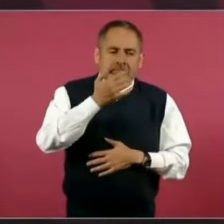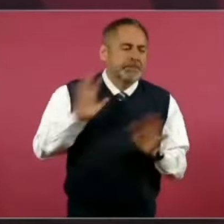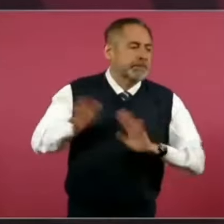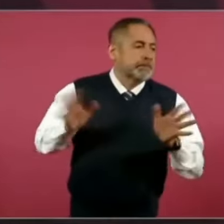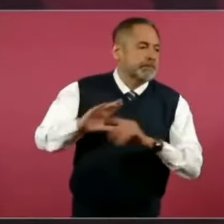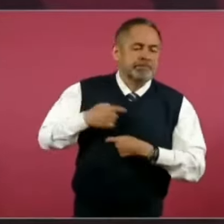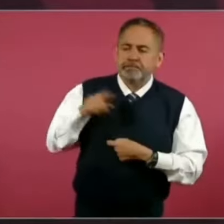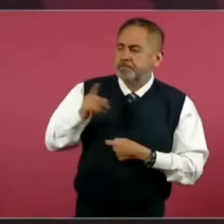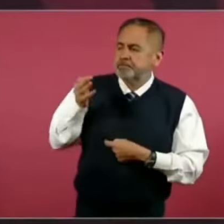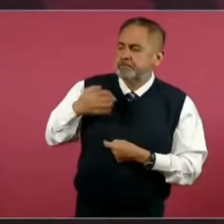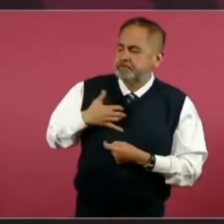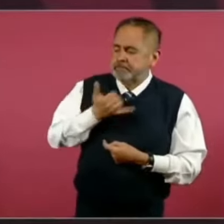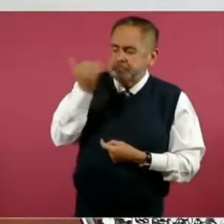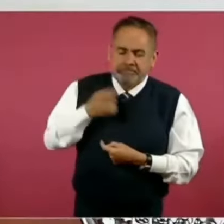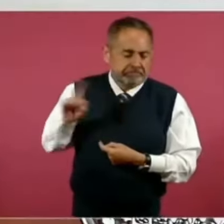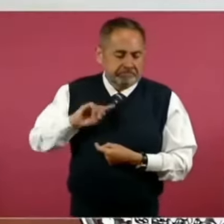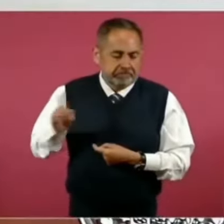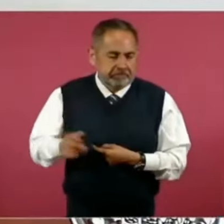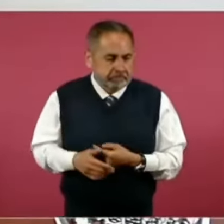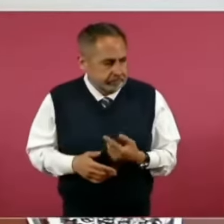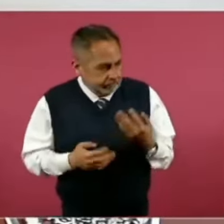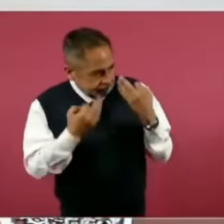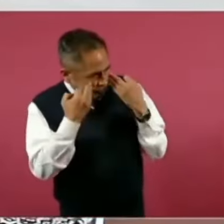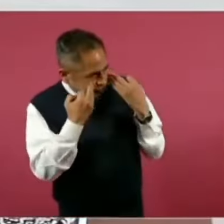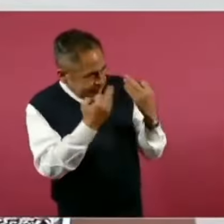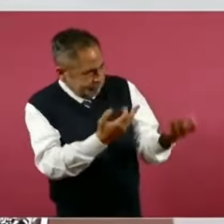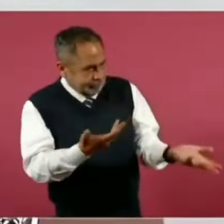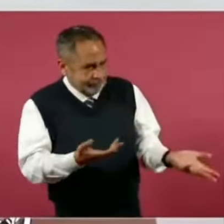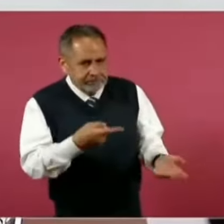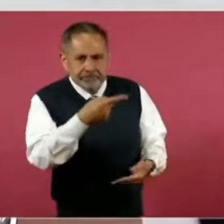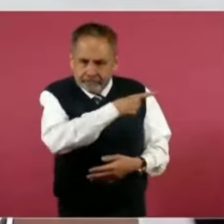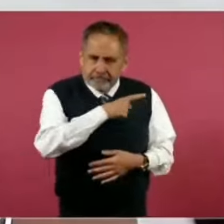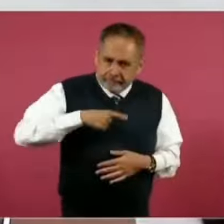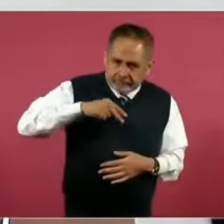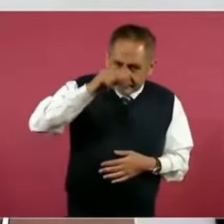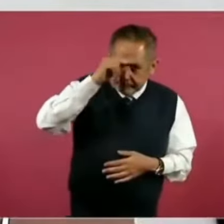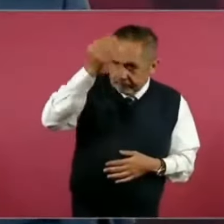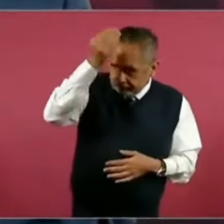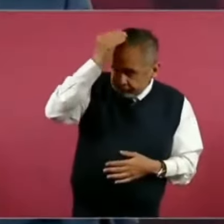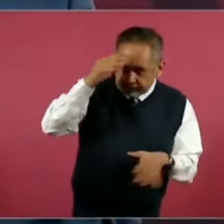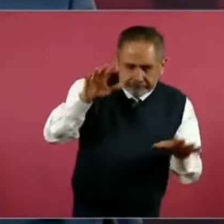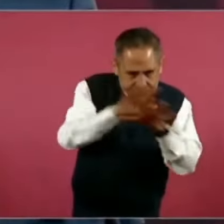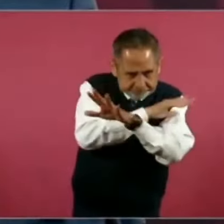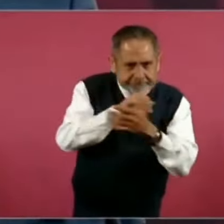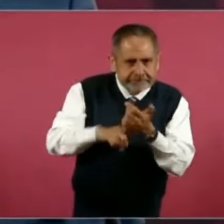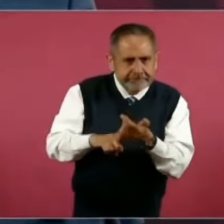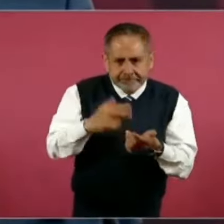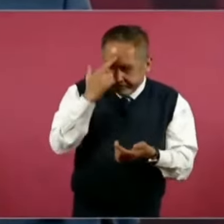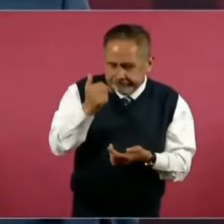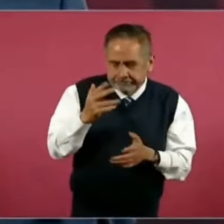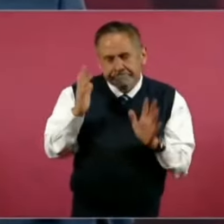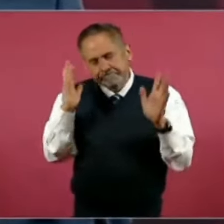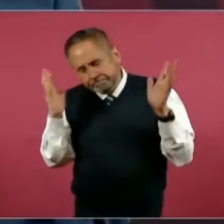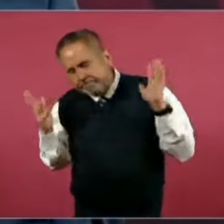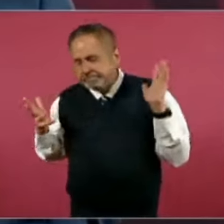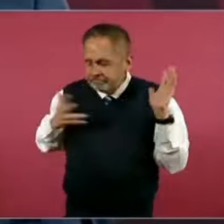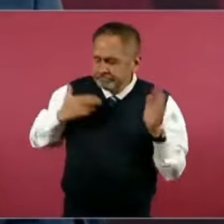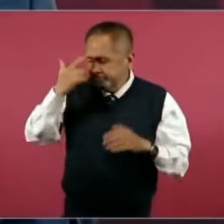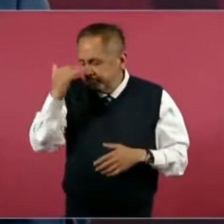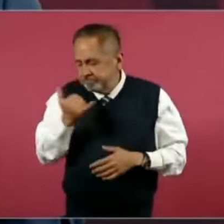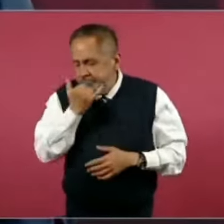error, aunque es de sabios cambiar de opinión, no quieren rectificar,